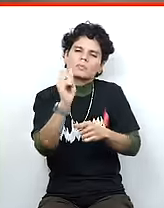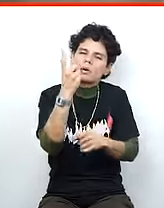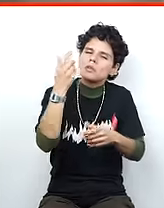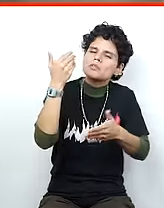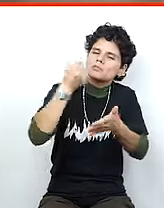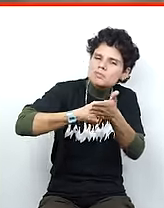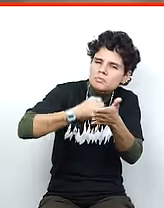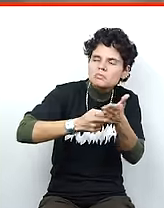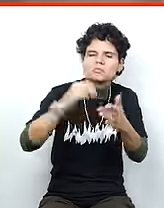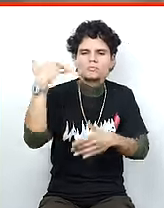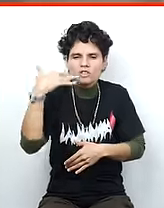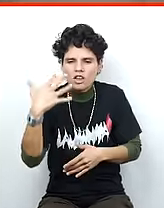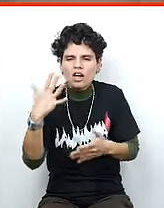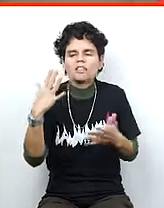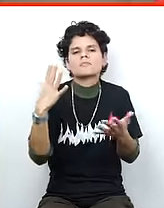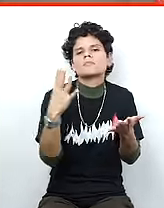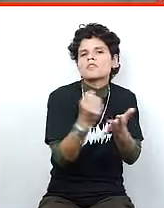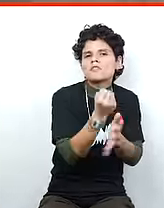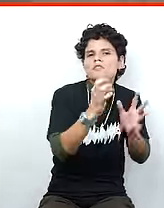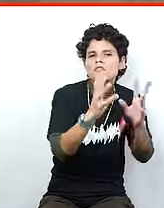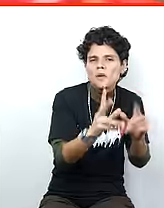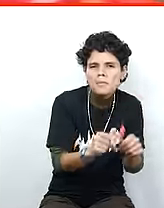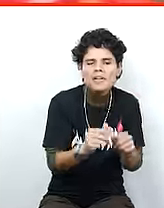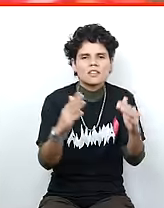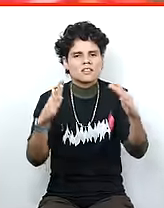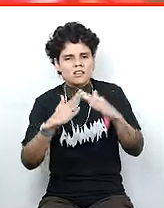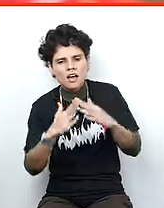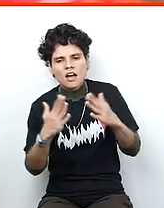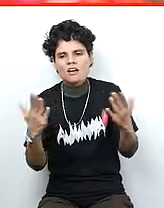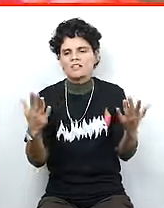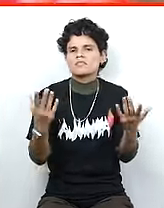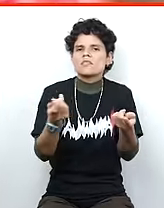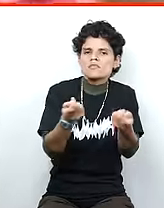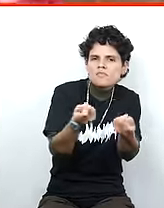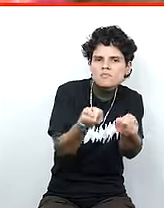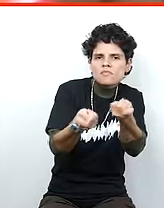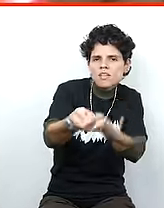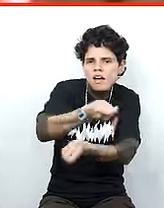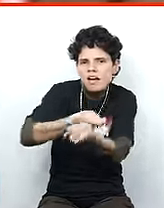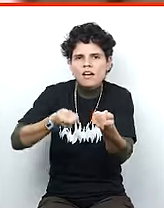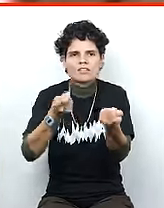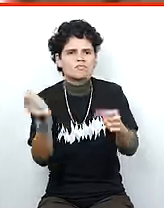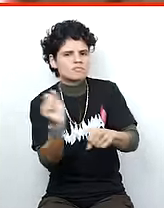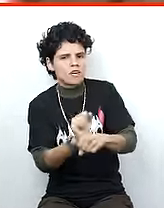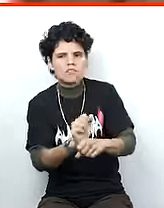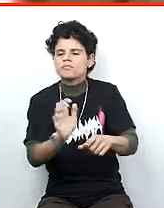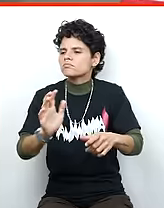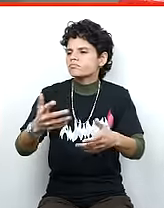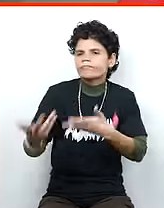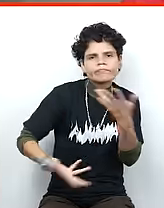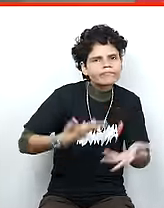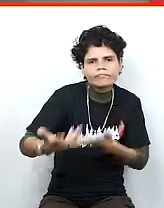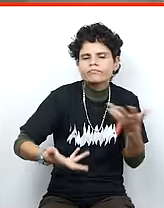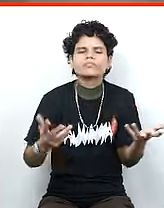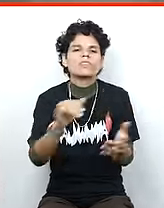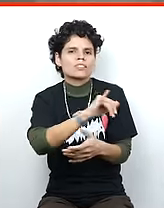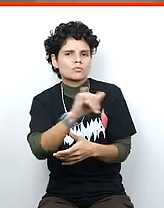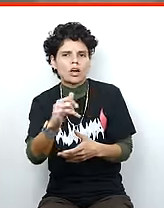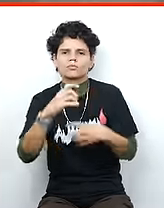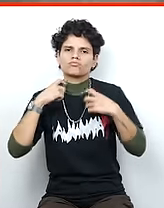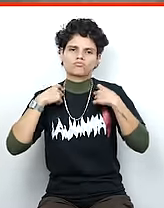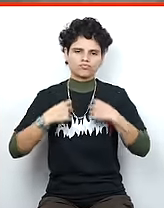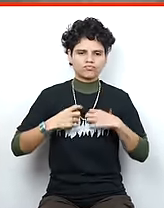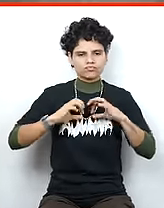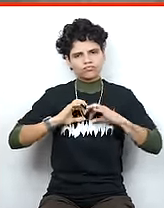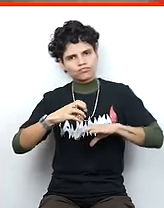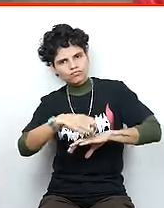todo eso. Primero hice lo que tenía que hacer. Con la familia. Con la familia, con mi casa, con mi inversión, con mis carros, con todo. Oye, Juliano.